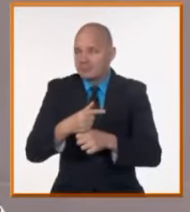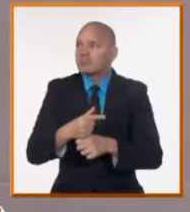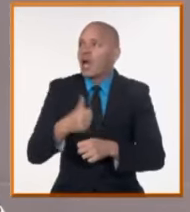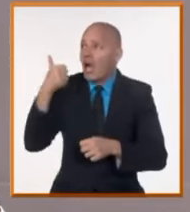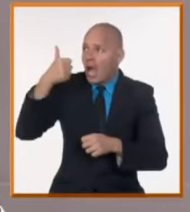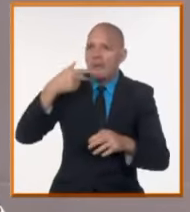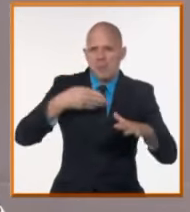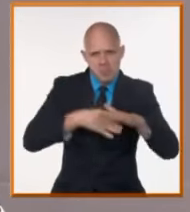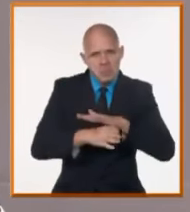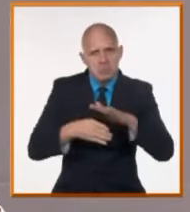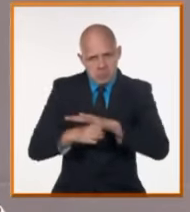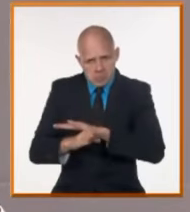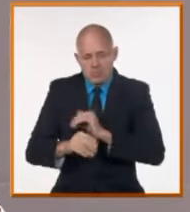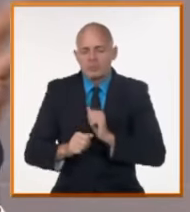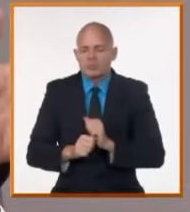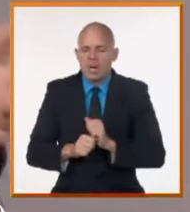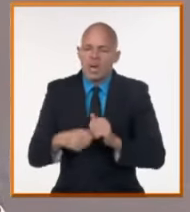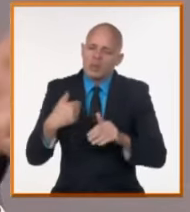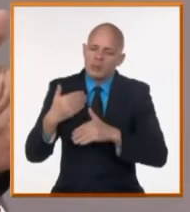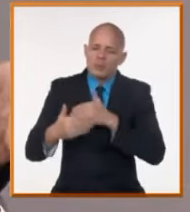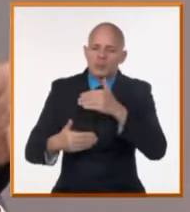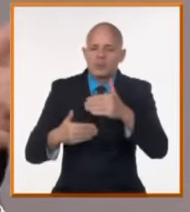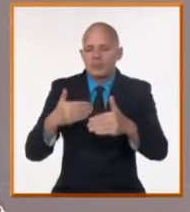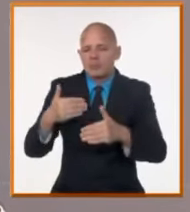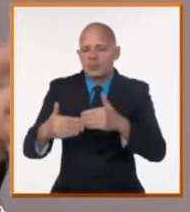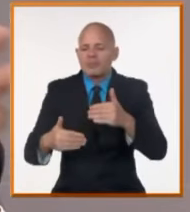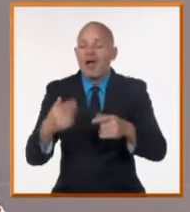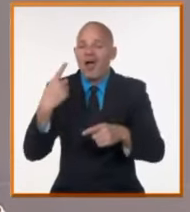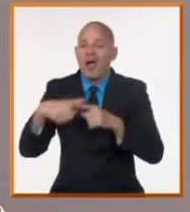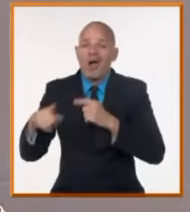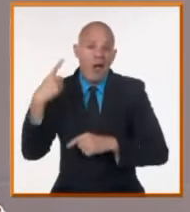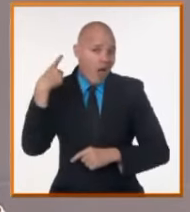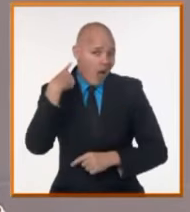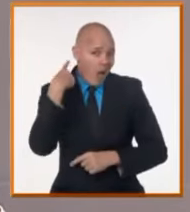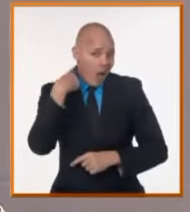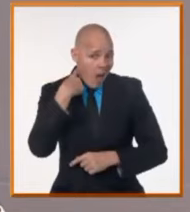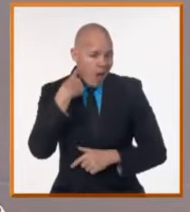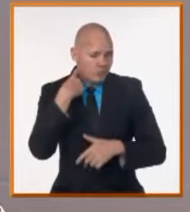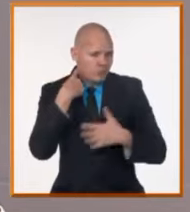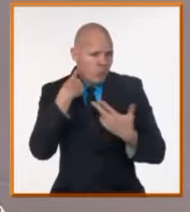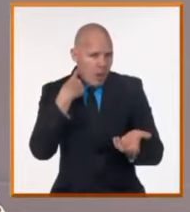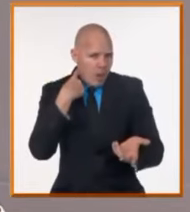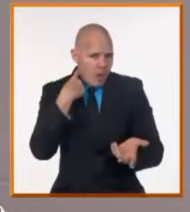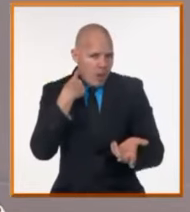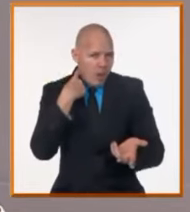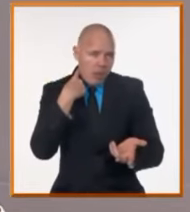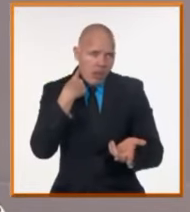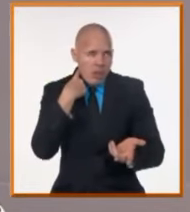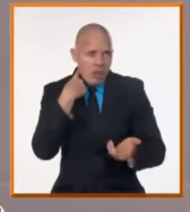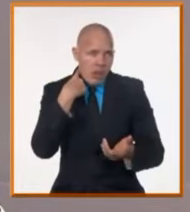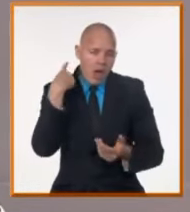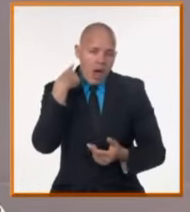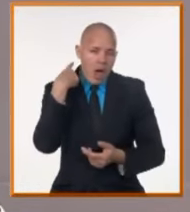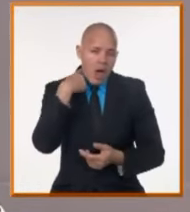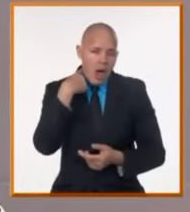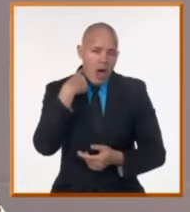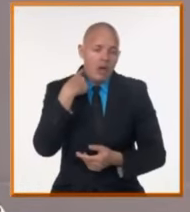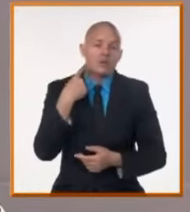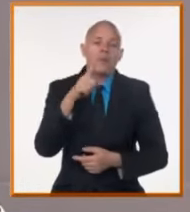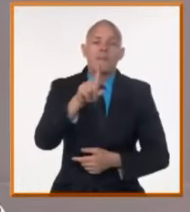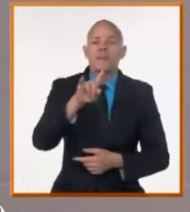norteamericana a Panamá entre la noche del 19 al 20 al amanecer del 20 de diciembre del